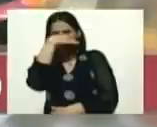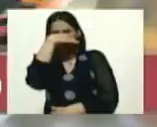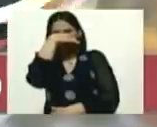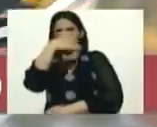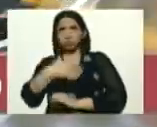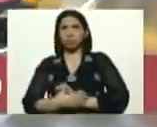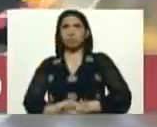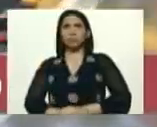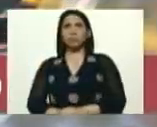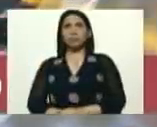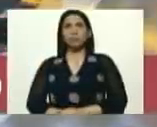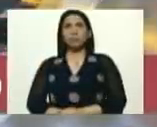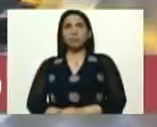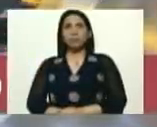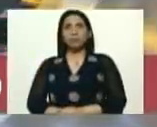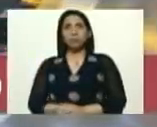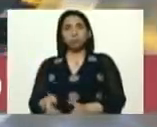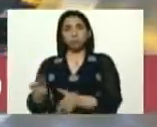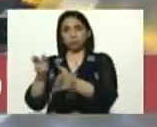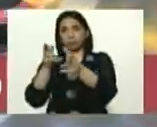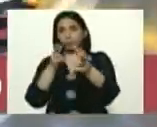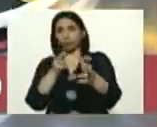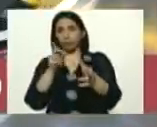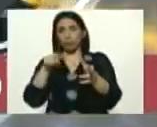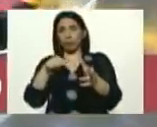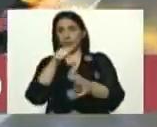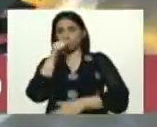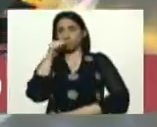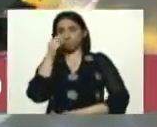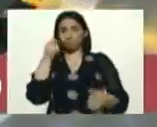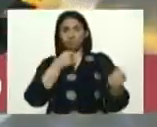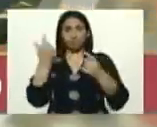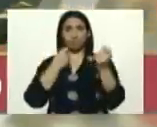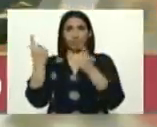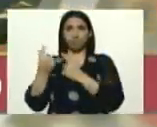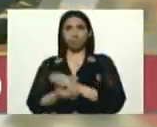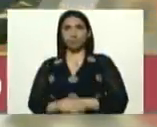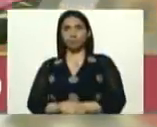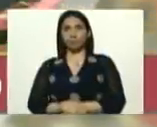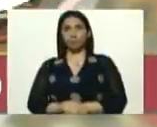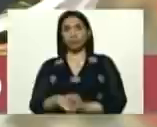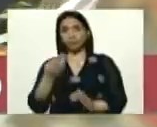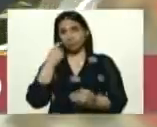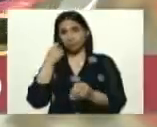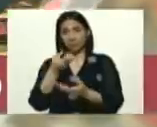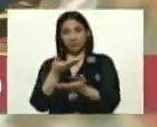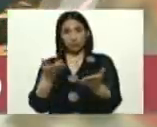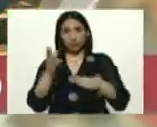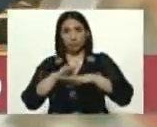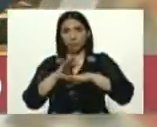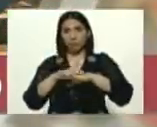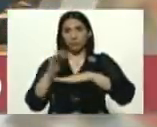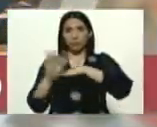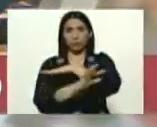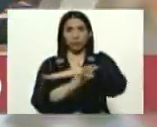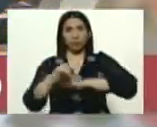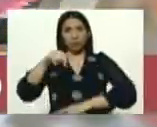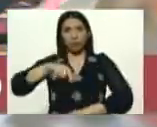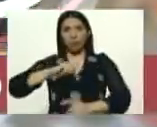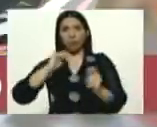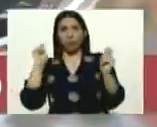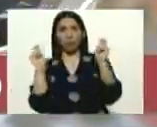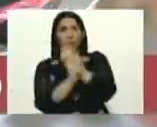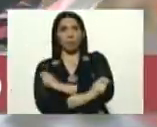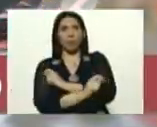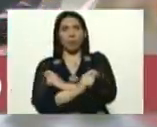criminales, los paramilitares, los narcotraficantes. Eso es lo que reina en esa frontera. Y hoy se convierte en